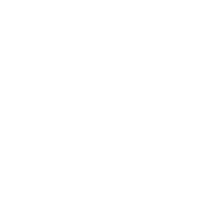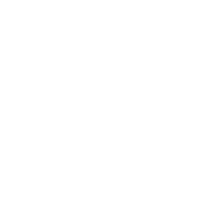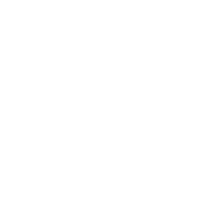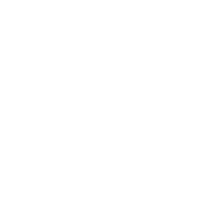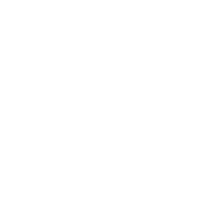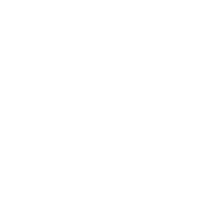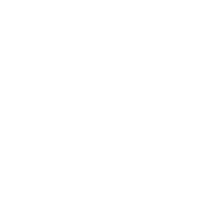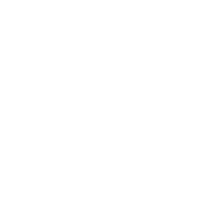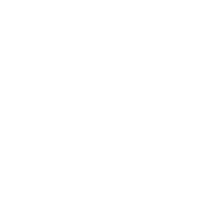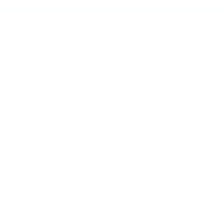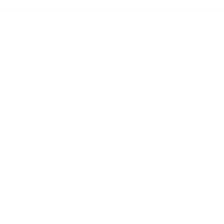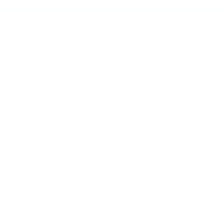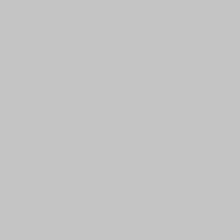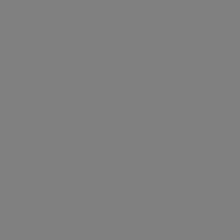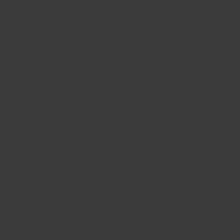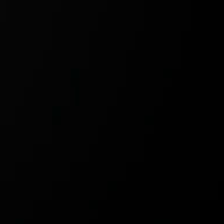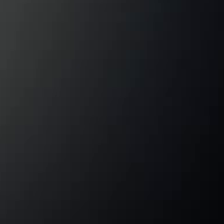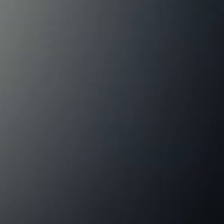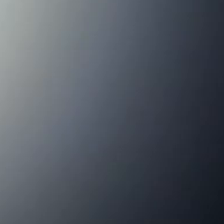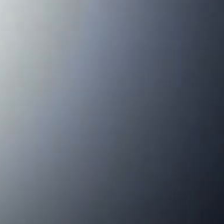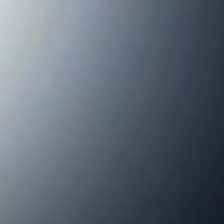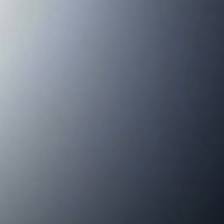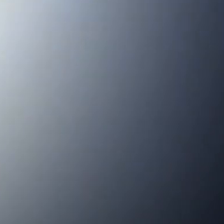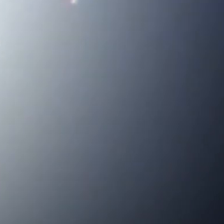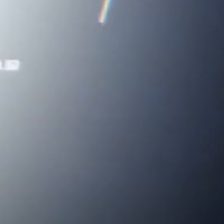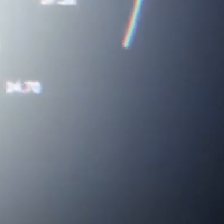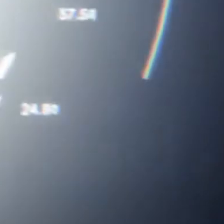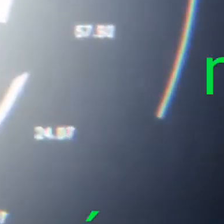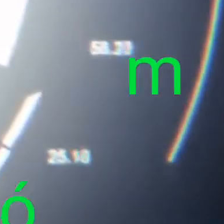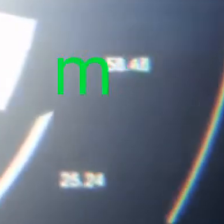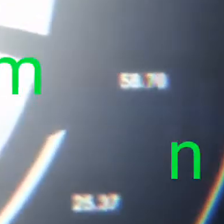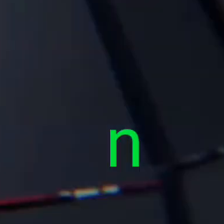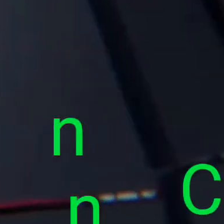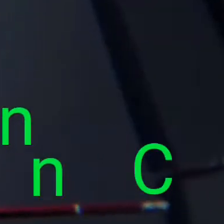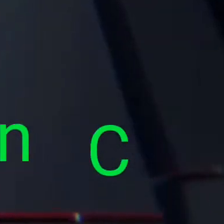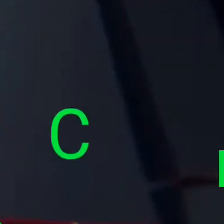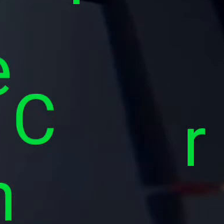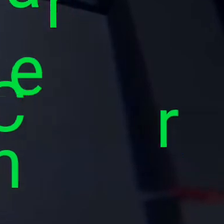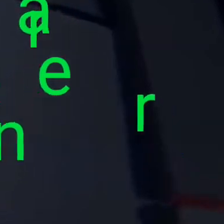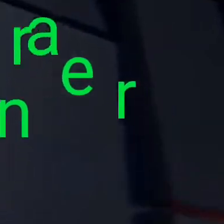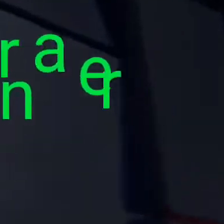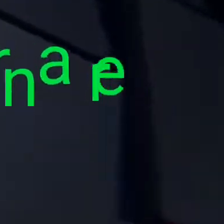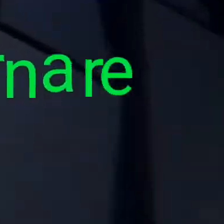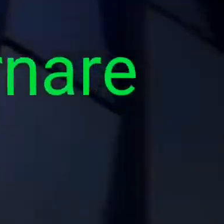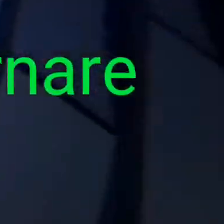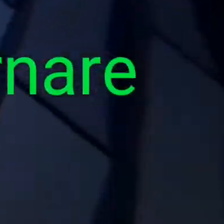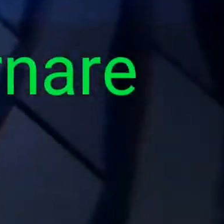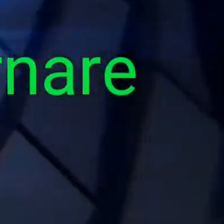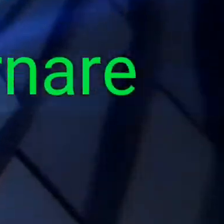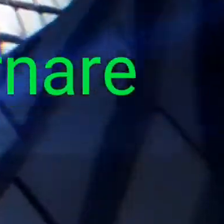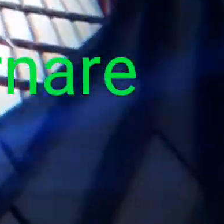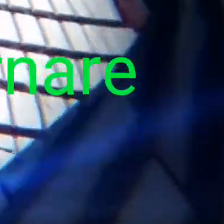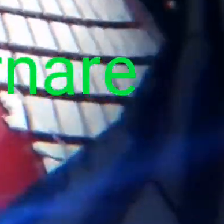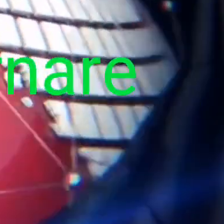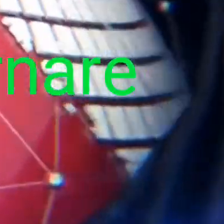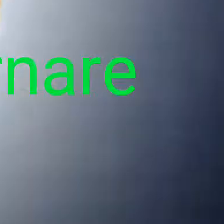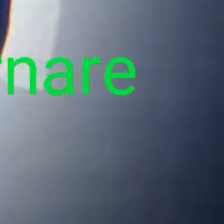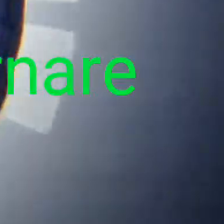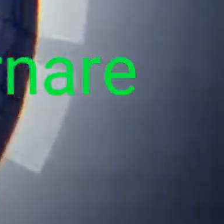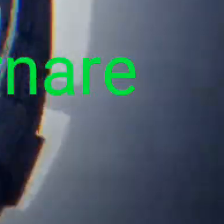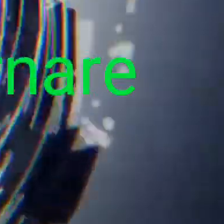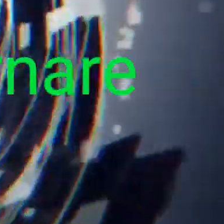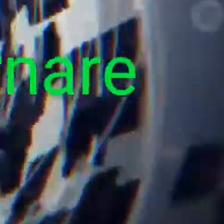Y espere la próxima semana otra información de Cornare a nuestras comunidades